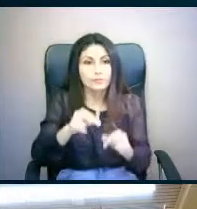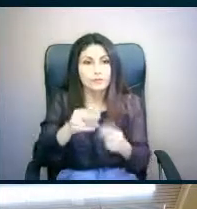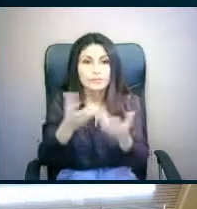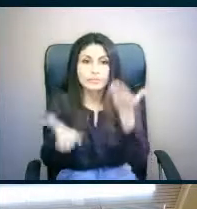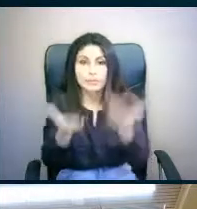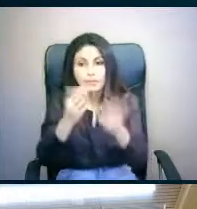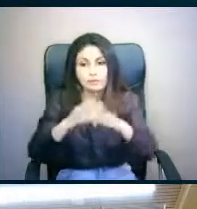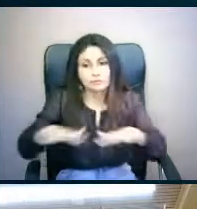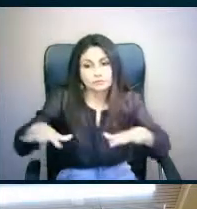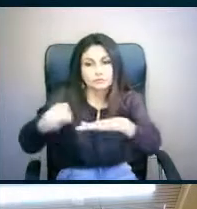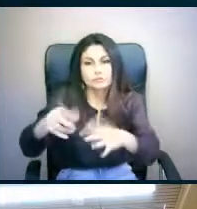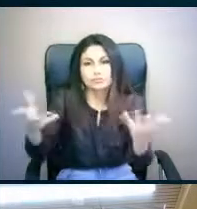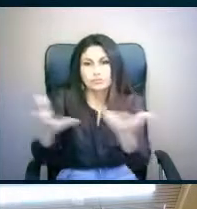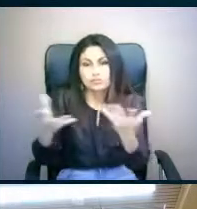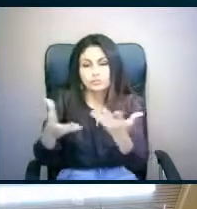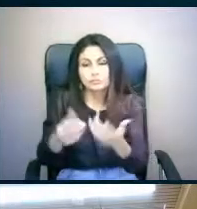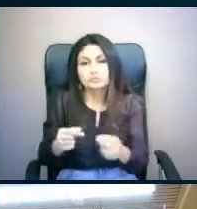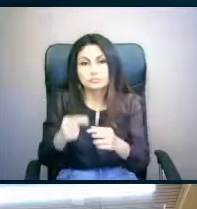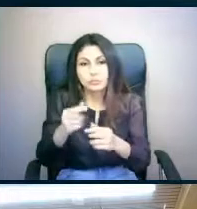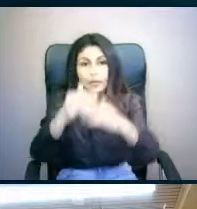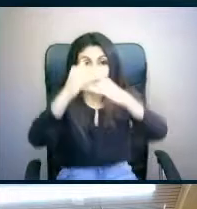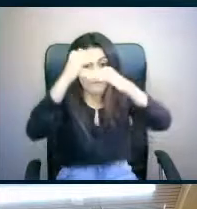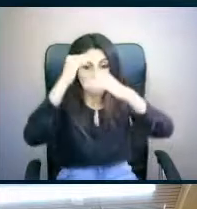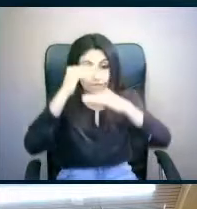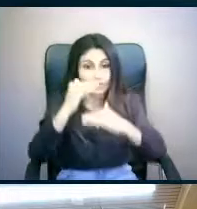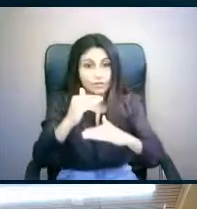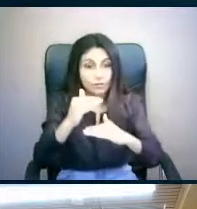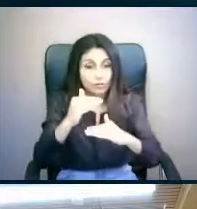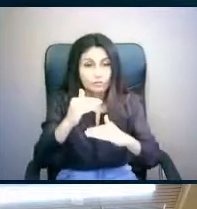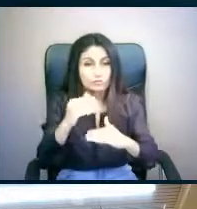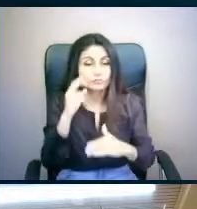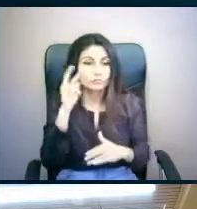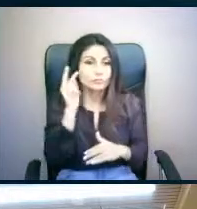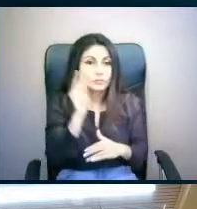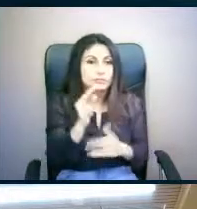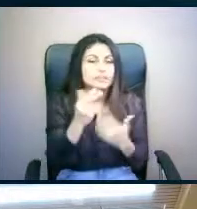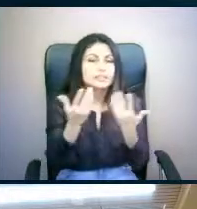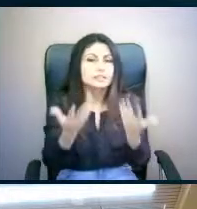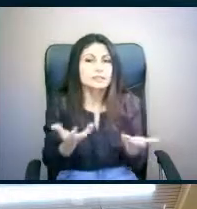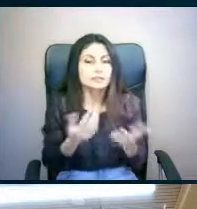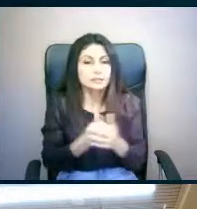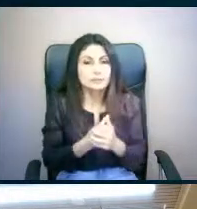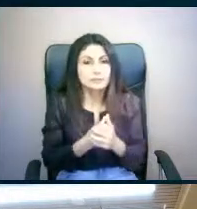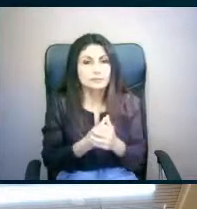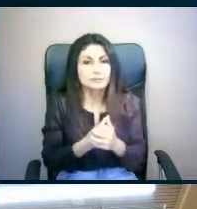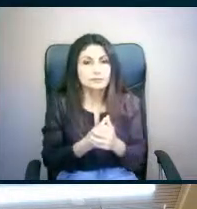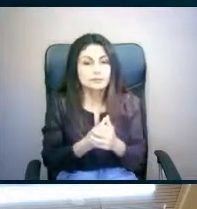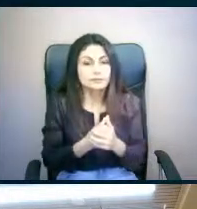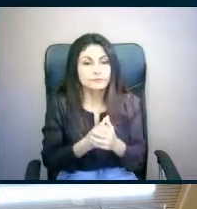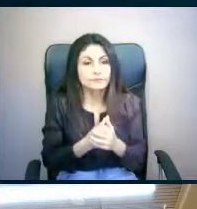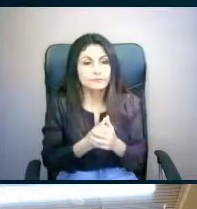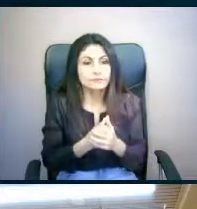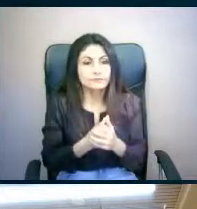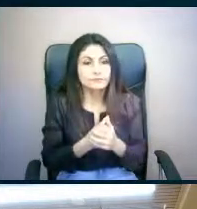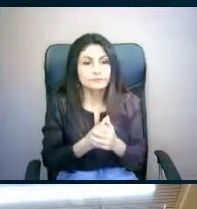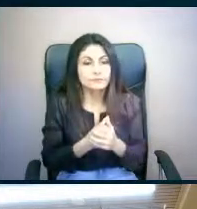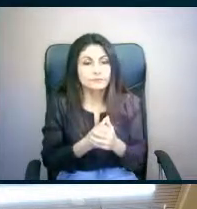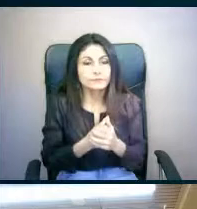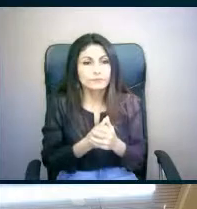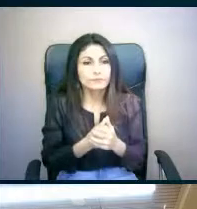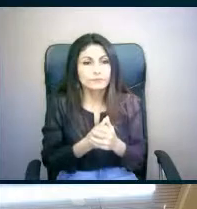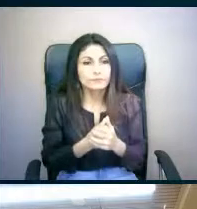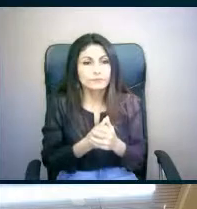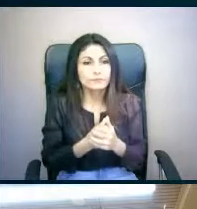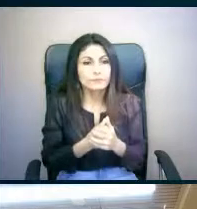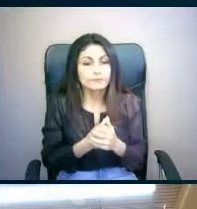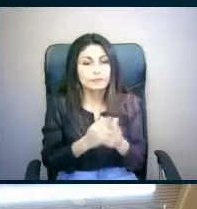gráficas que vemos en la parte de acá abajo, podemos observar la evolución mensual de los